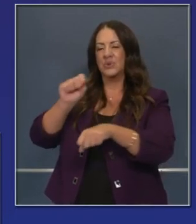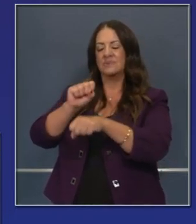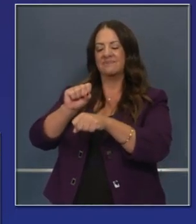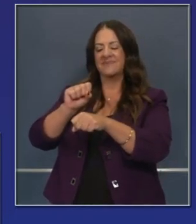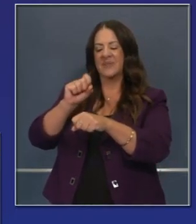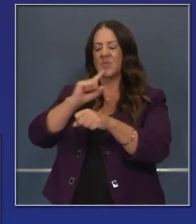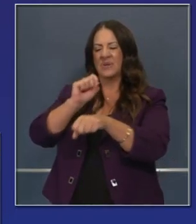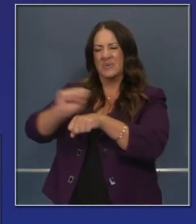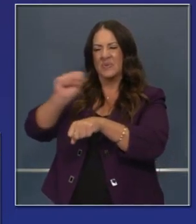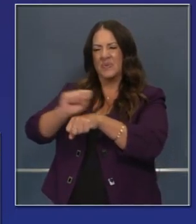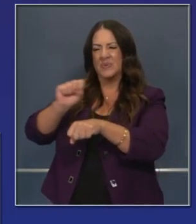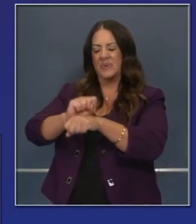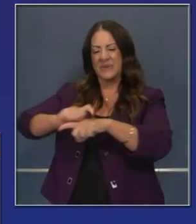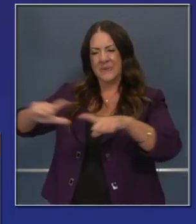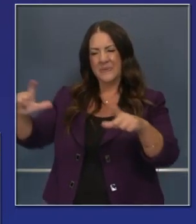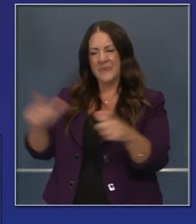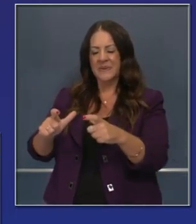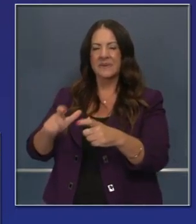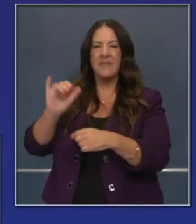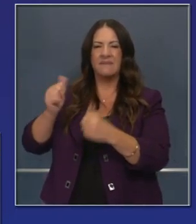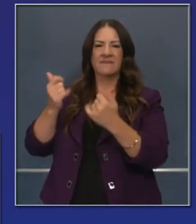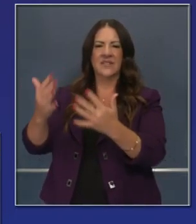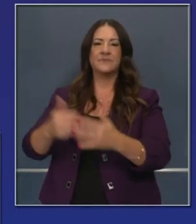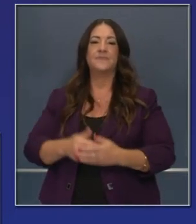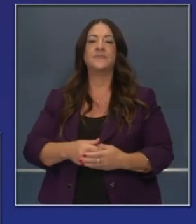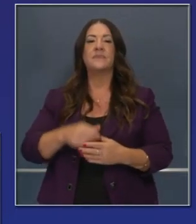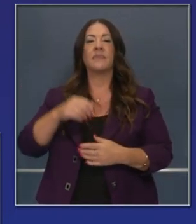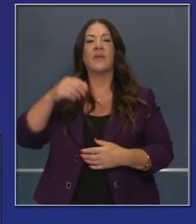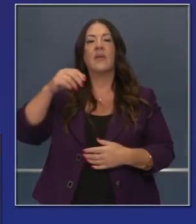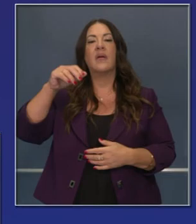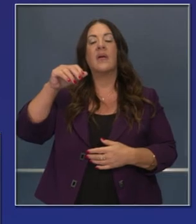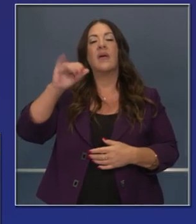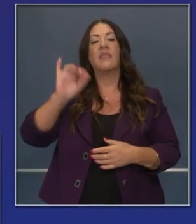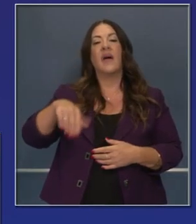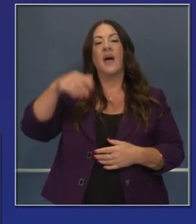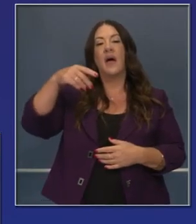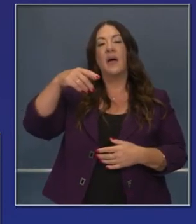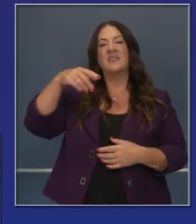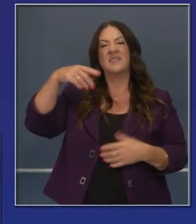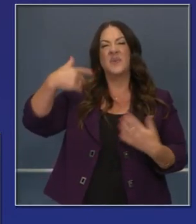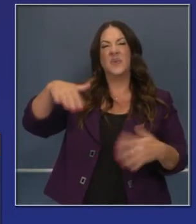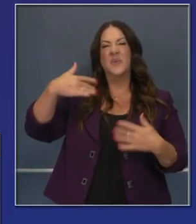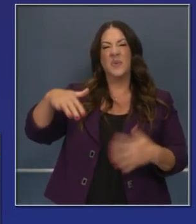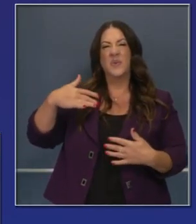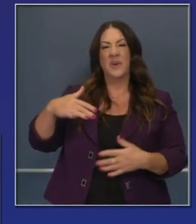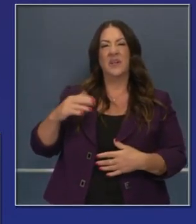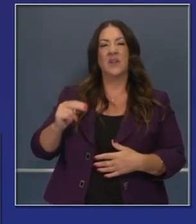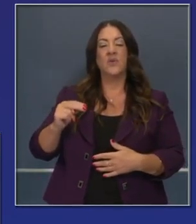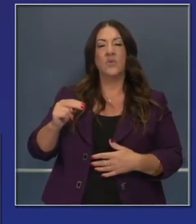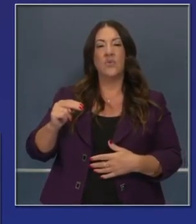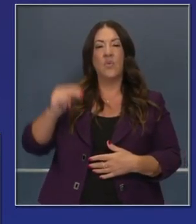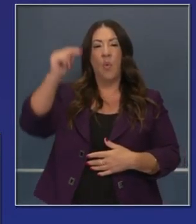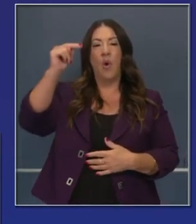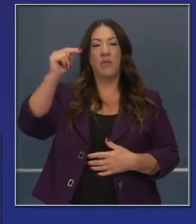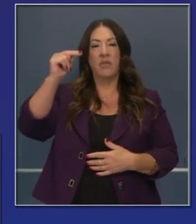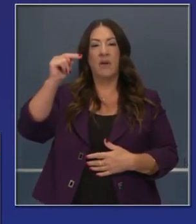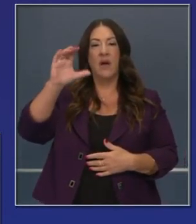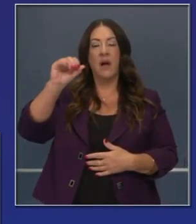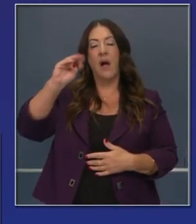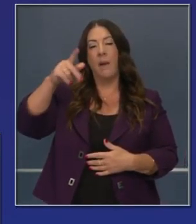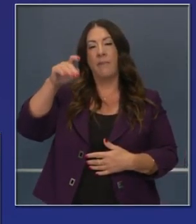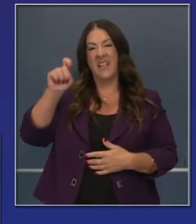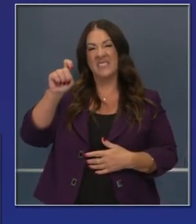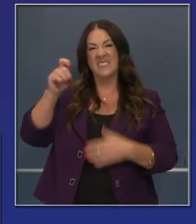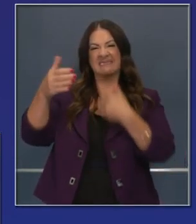Esto ayudará a avanzar nuestros esfuerzos. En el complejo norte, Plumas y Lassen tiene